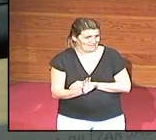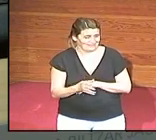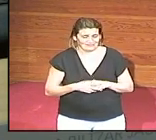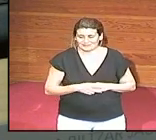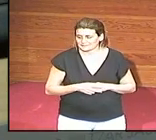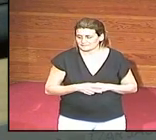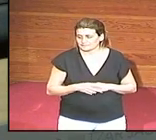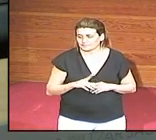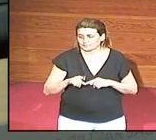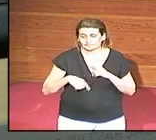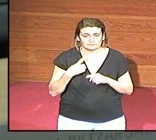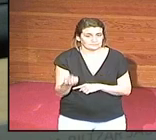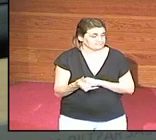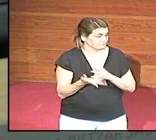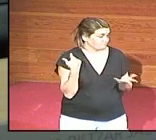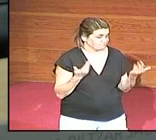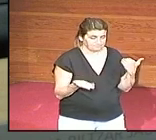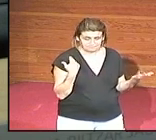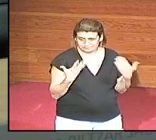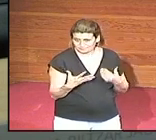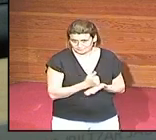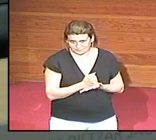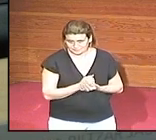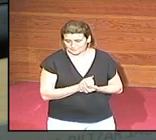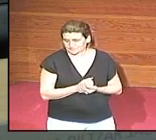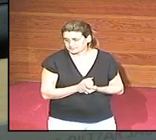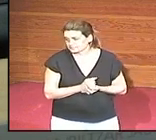Luego se los han saltado todos, esto es cierto.